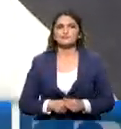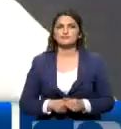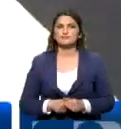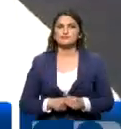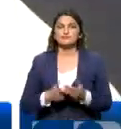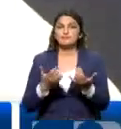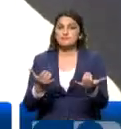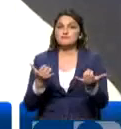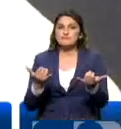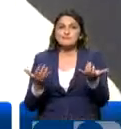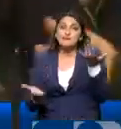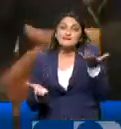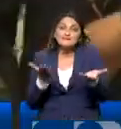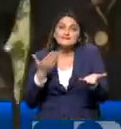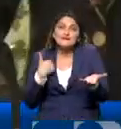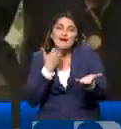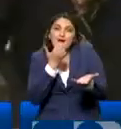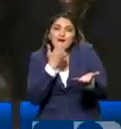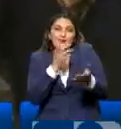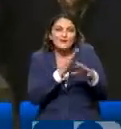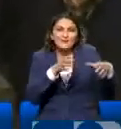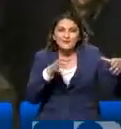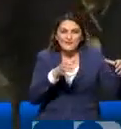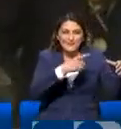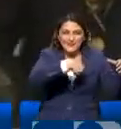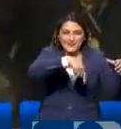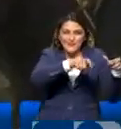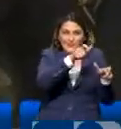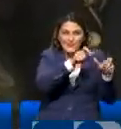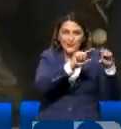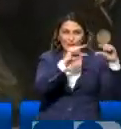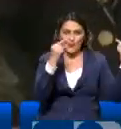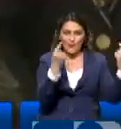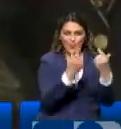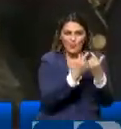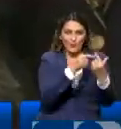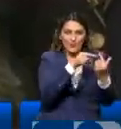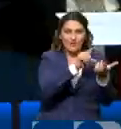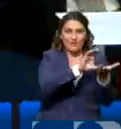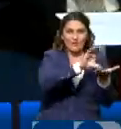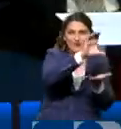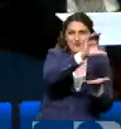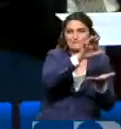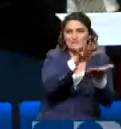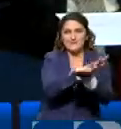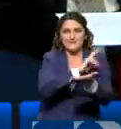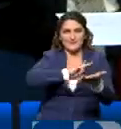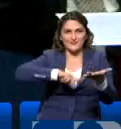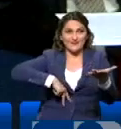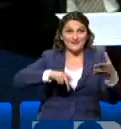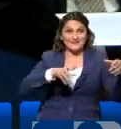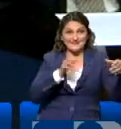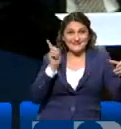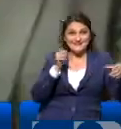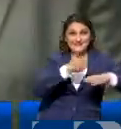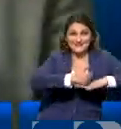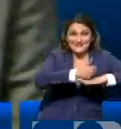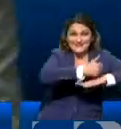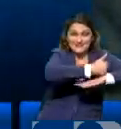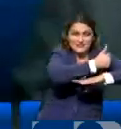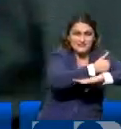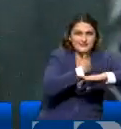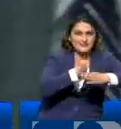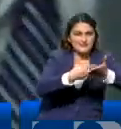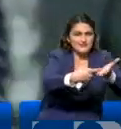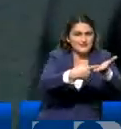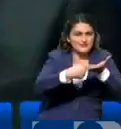necesaria la emisión de algún instrumento legal crédito o acuerdo ministerial para que las autoridades de los colegios